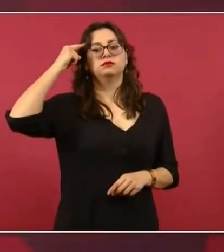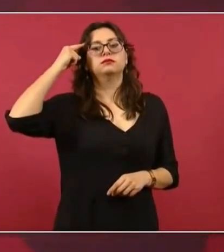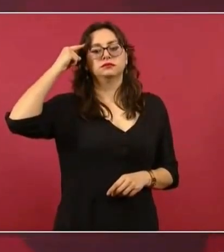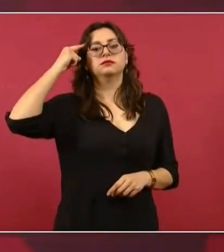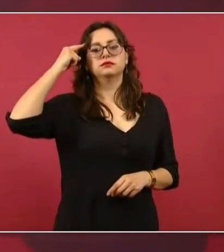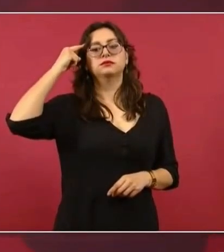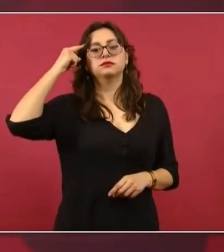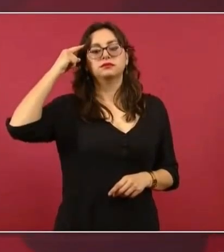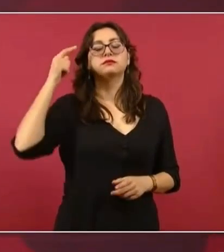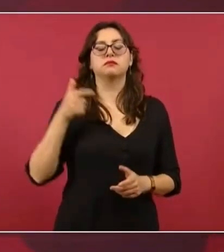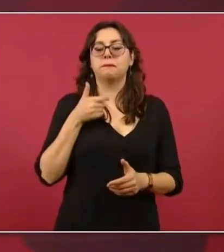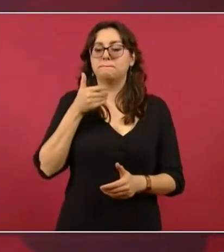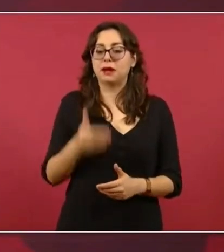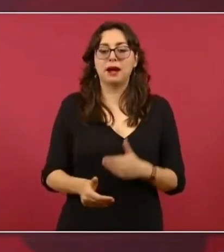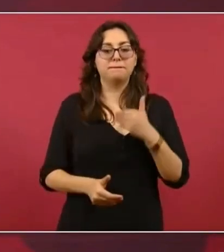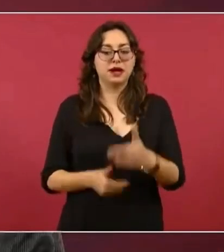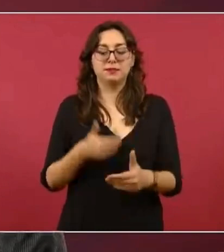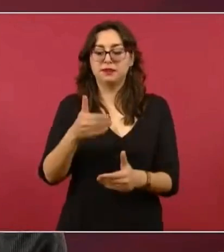seguir adelante